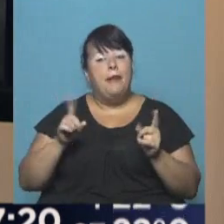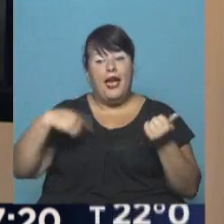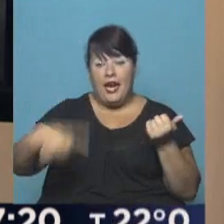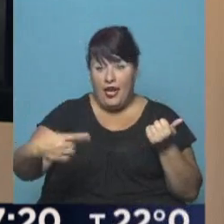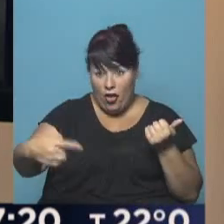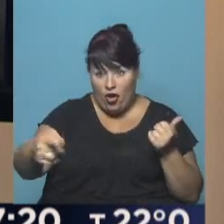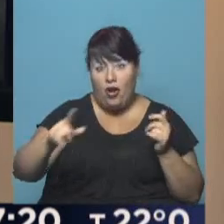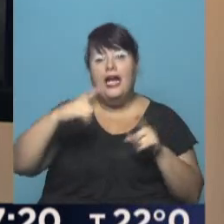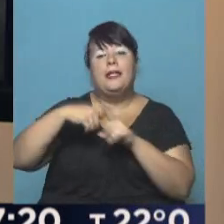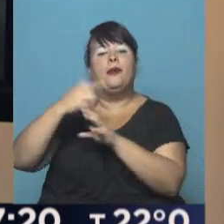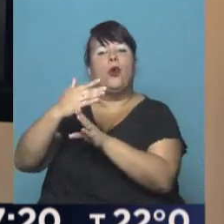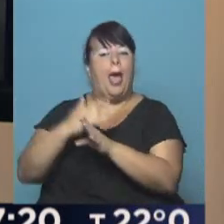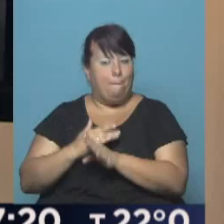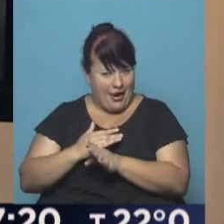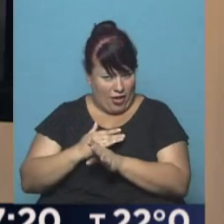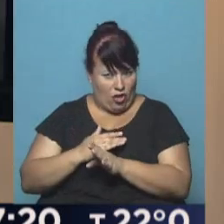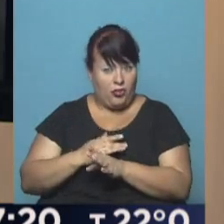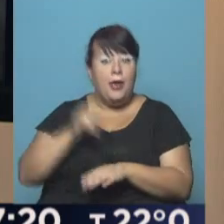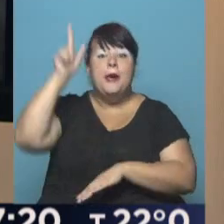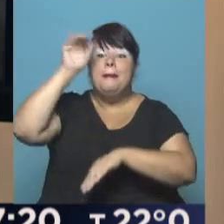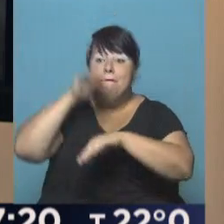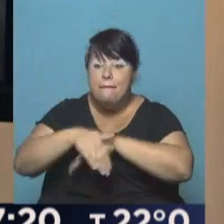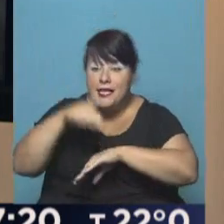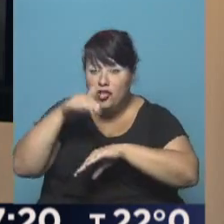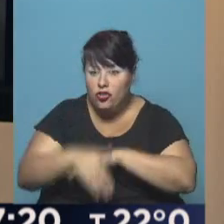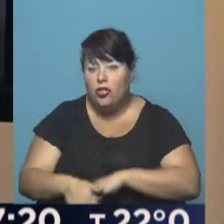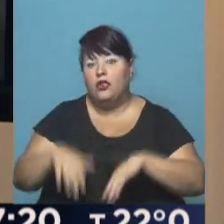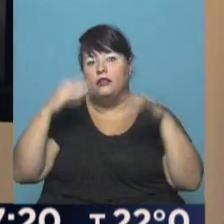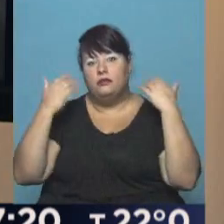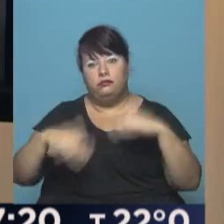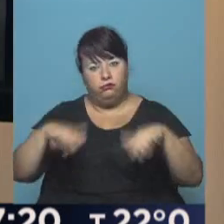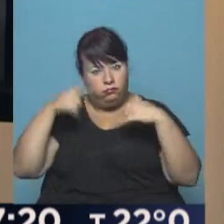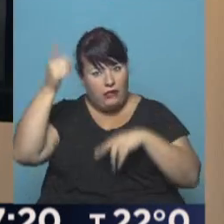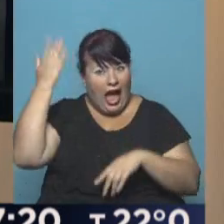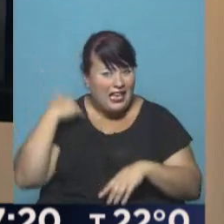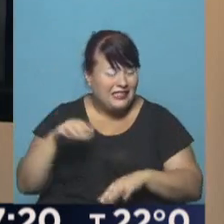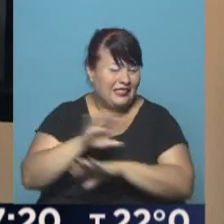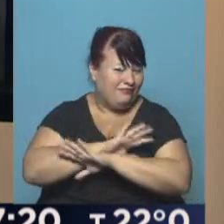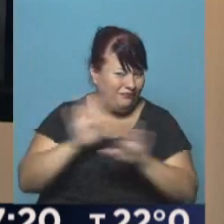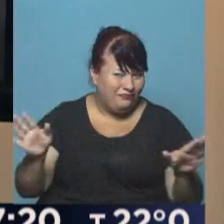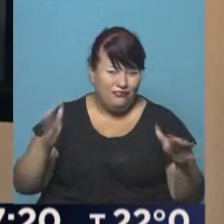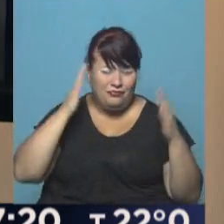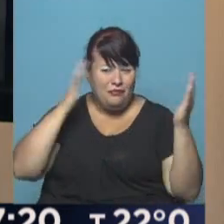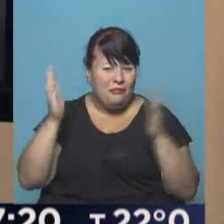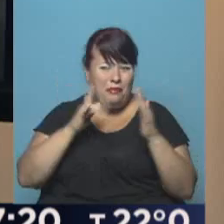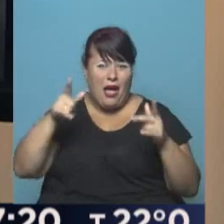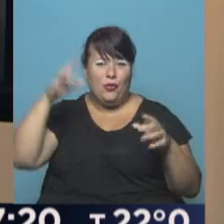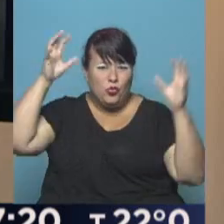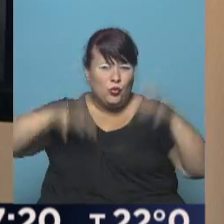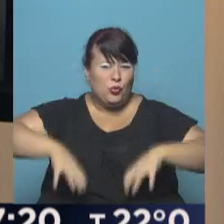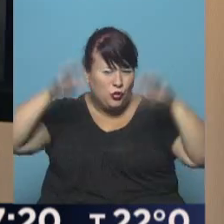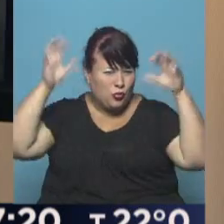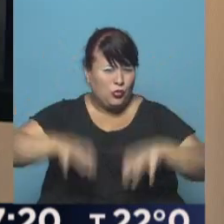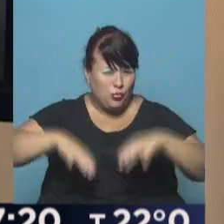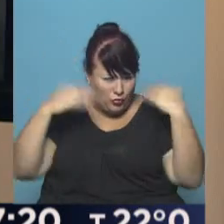próximos días desciende la temperatura. Misiones, qué vendaval ayer, realmente muy fuerte la lluvia, gran